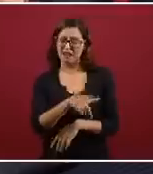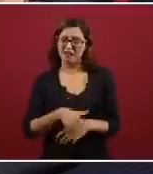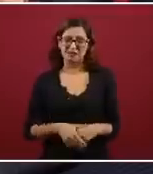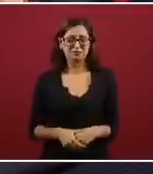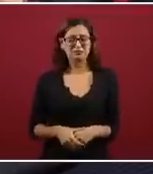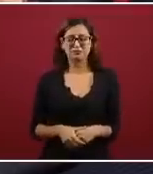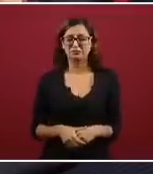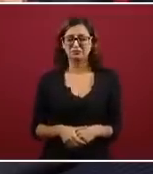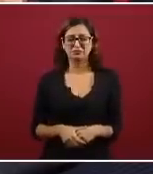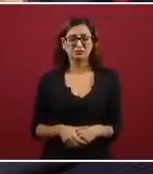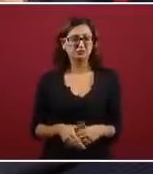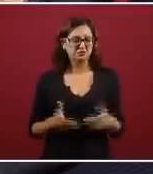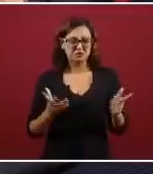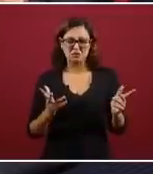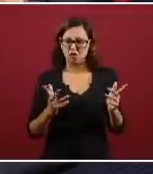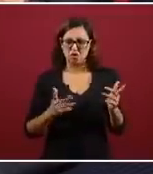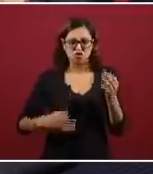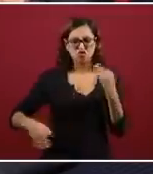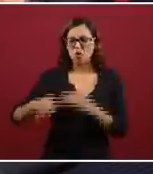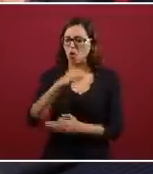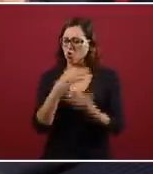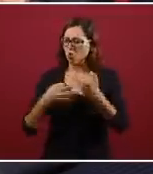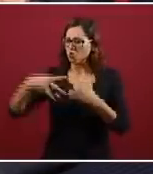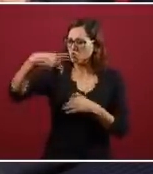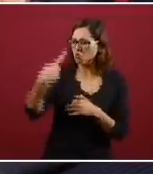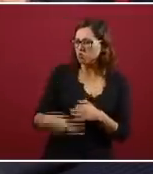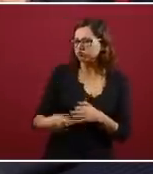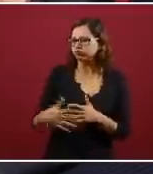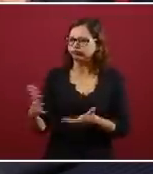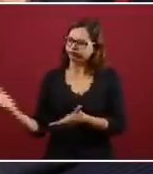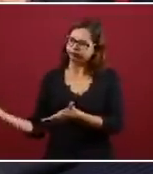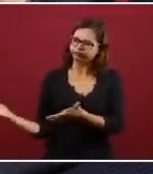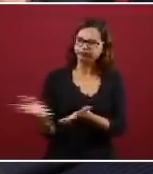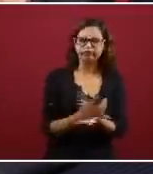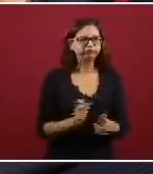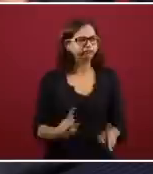de todos los bienes del pueblo, de la nación.